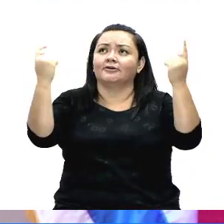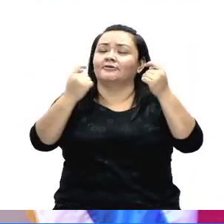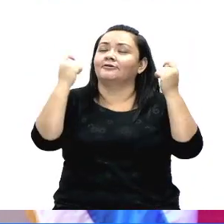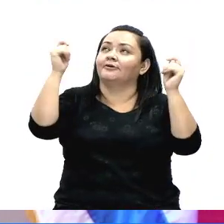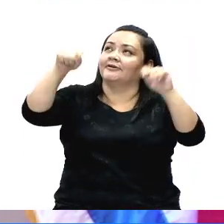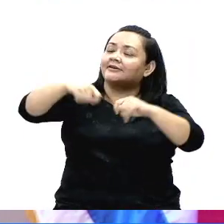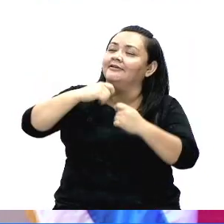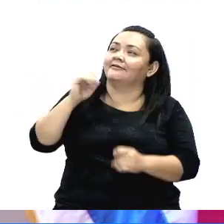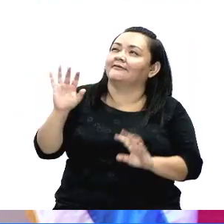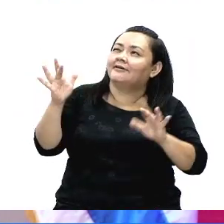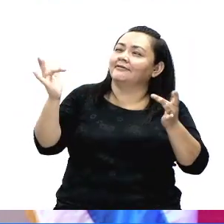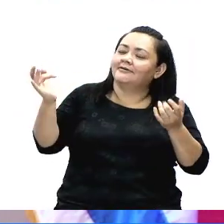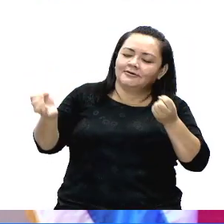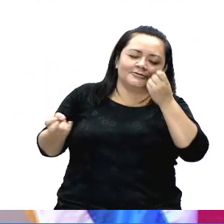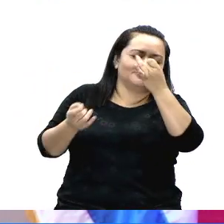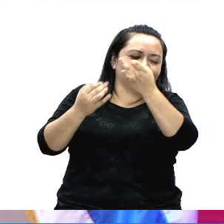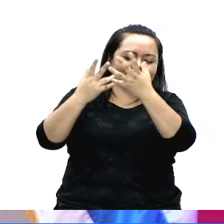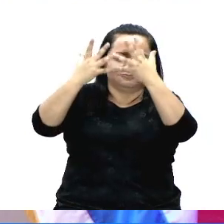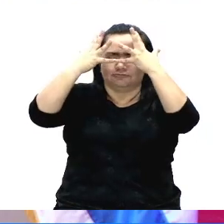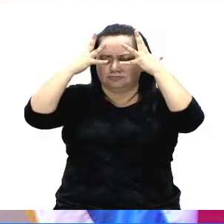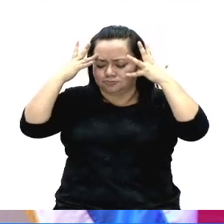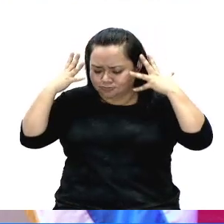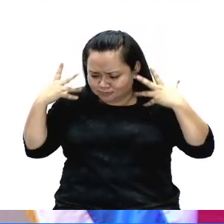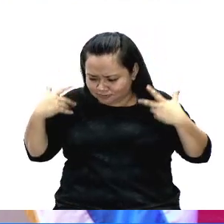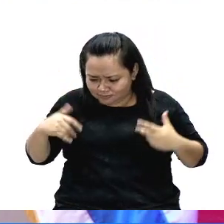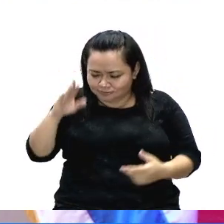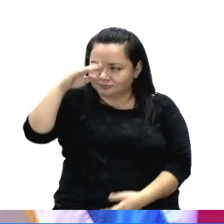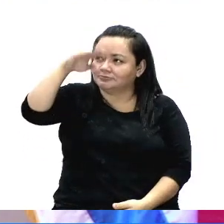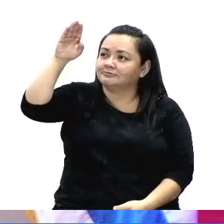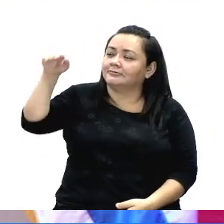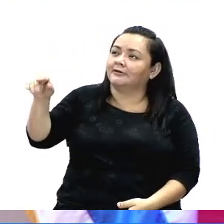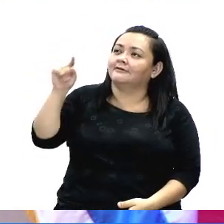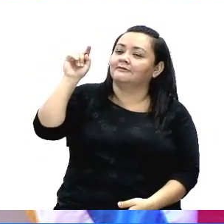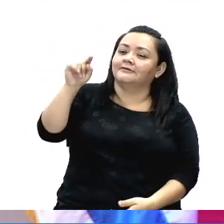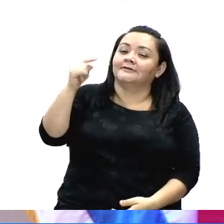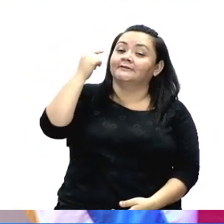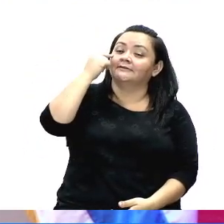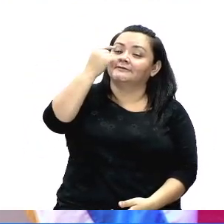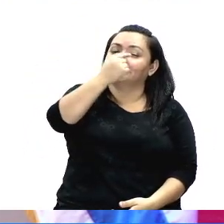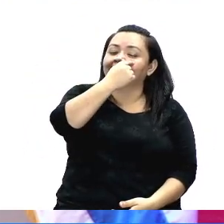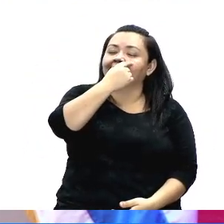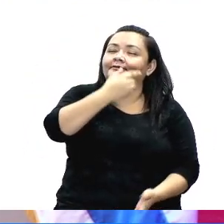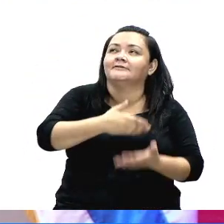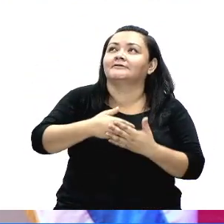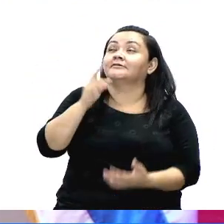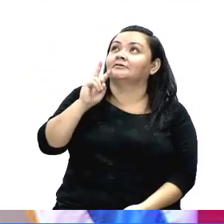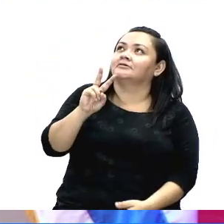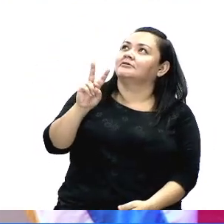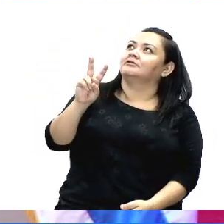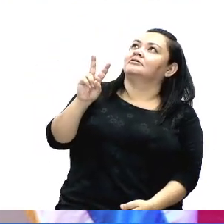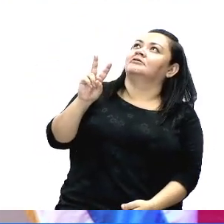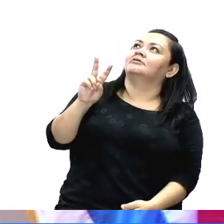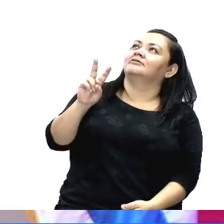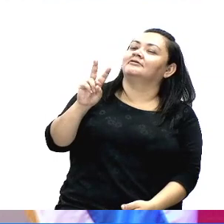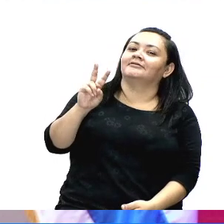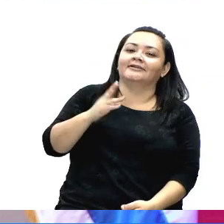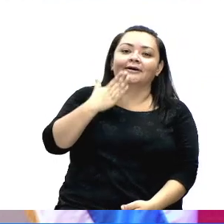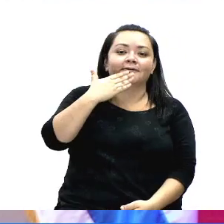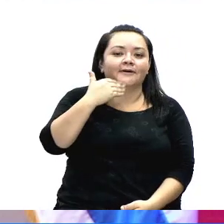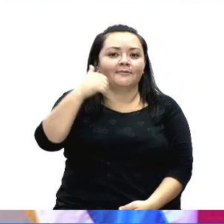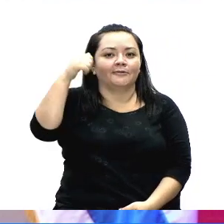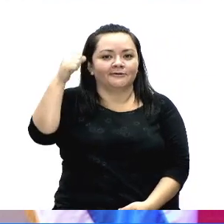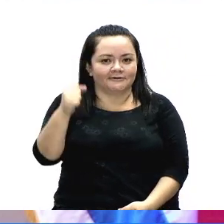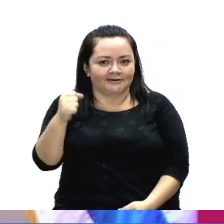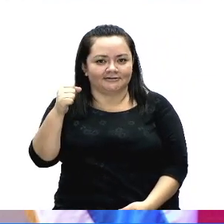jehová era como un fuego abrasador en la cumbre del monte a los ojos de los hijos de israel y entró moisés